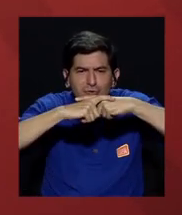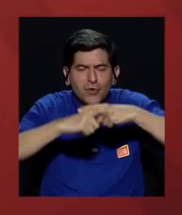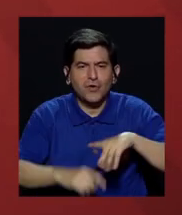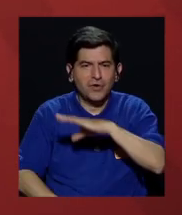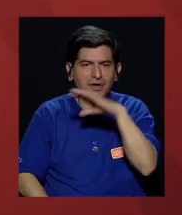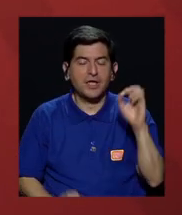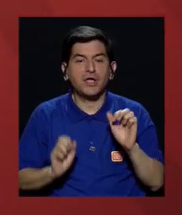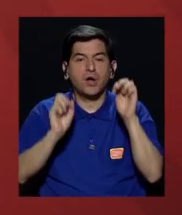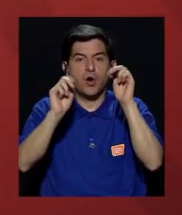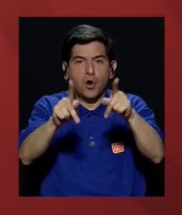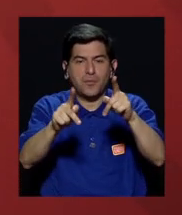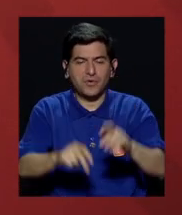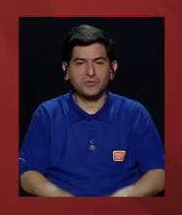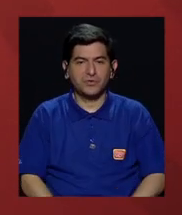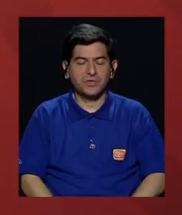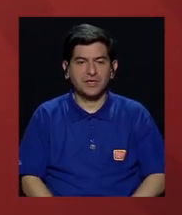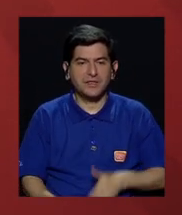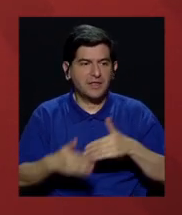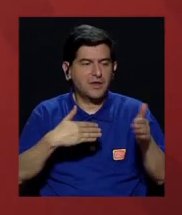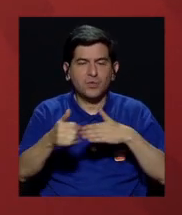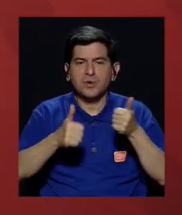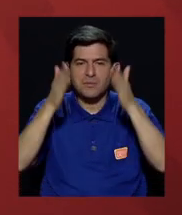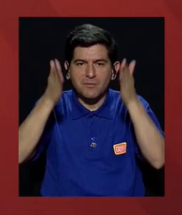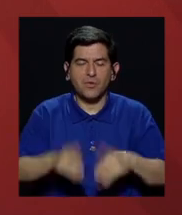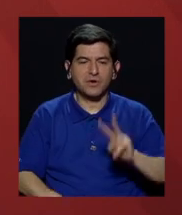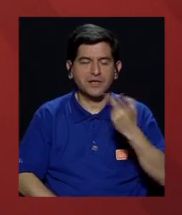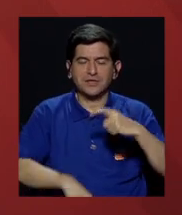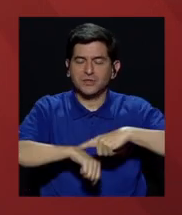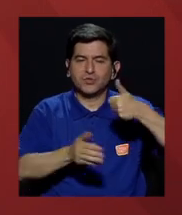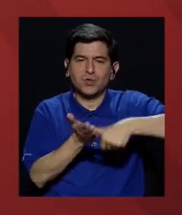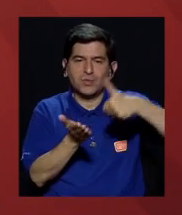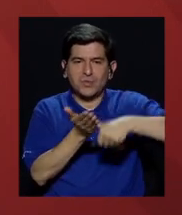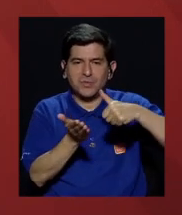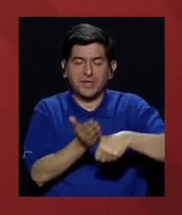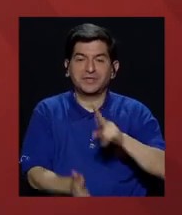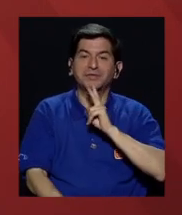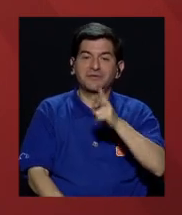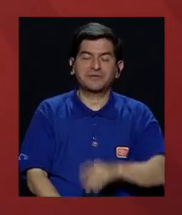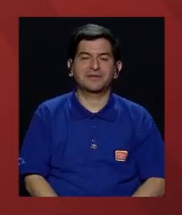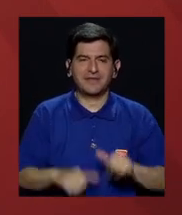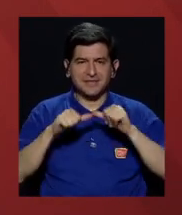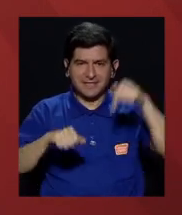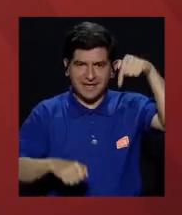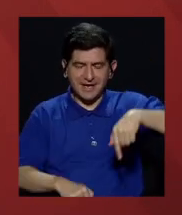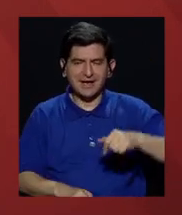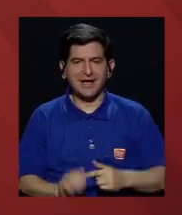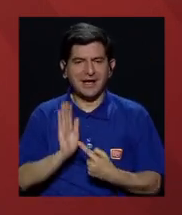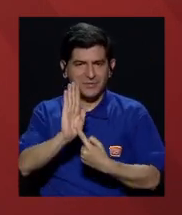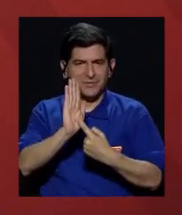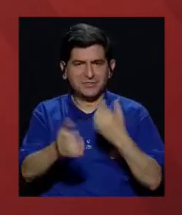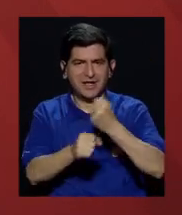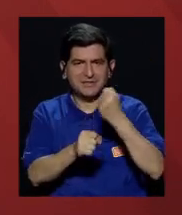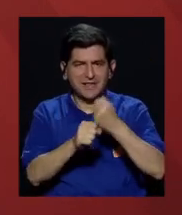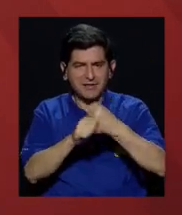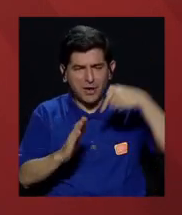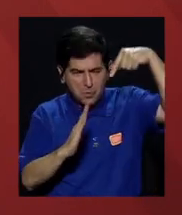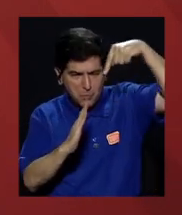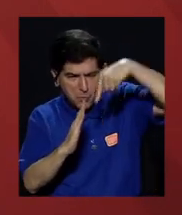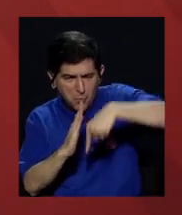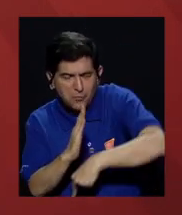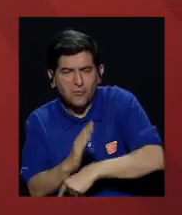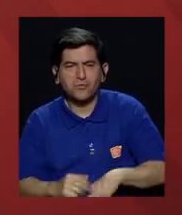la posibilidad de que cualquier candidato puede llegar a segunda ronda verdaderamente así que siga con nosotros que vamos a estar presentando un trabajo exhaustivo